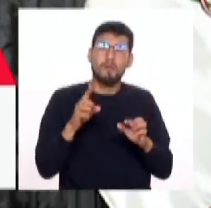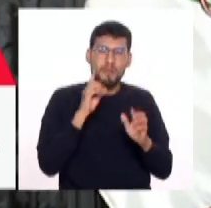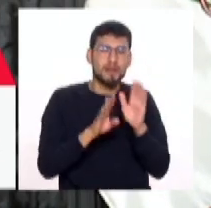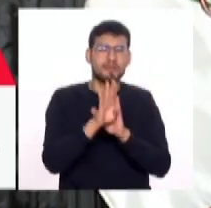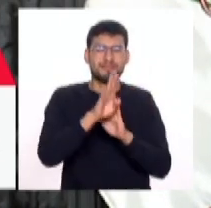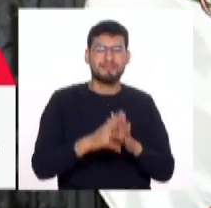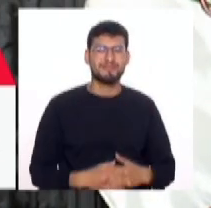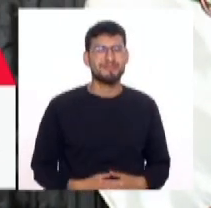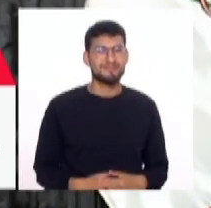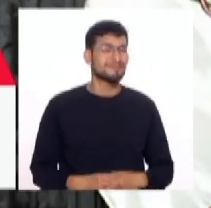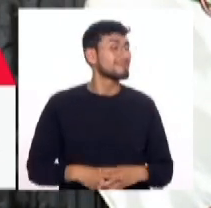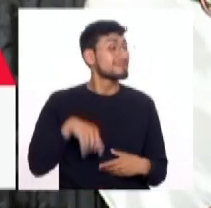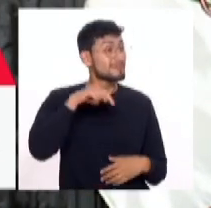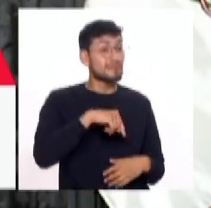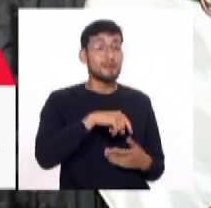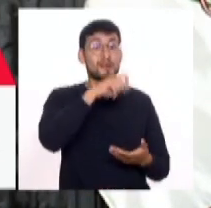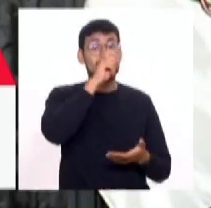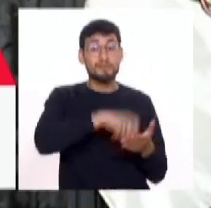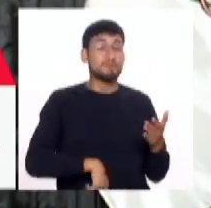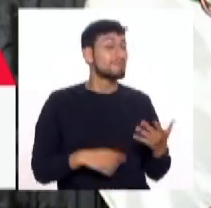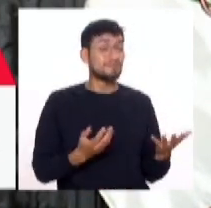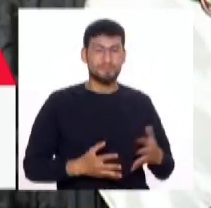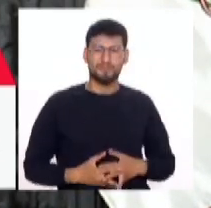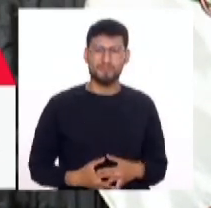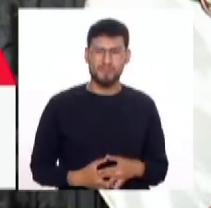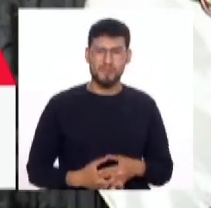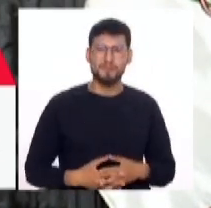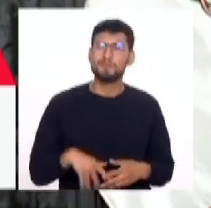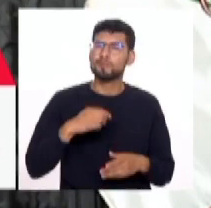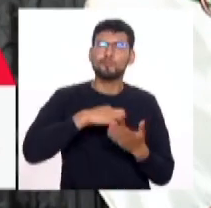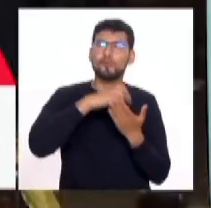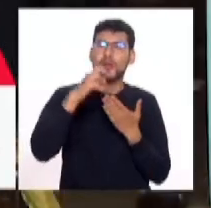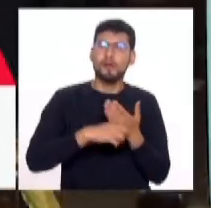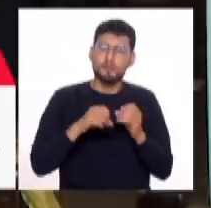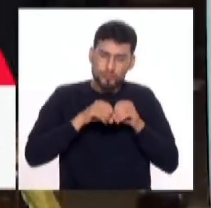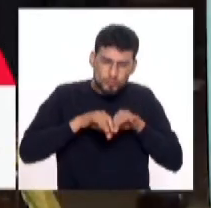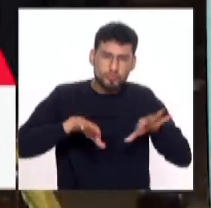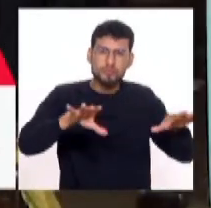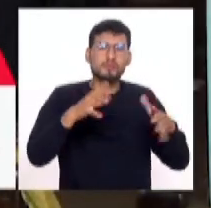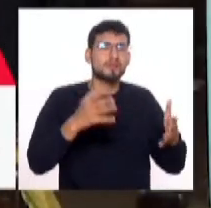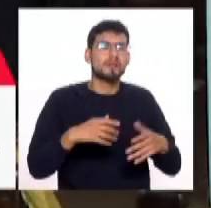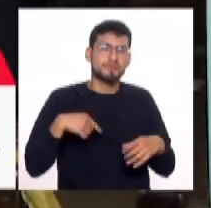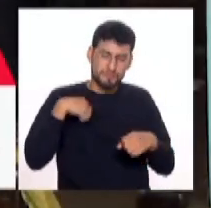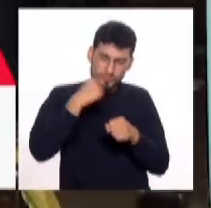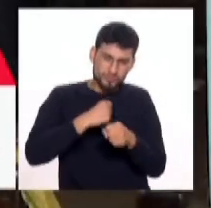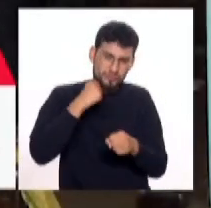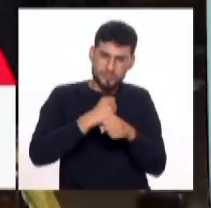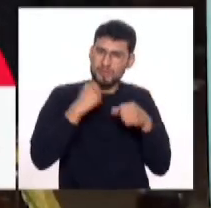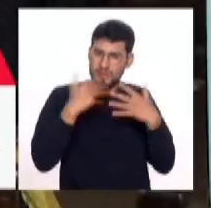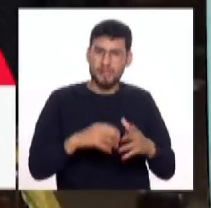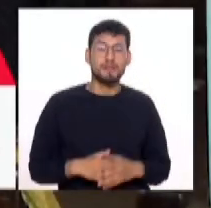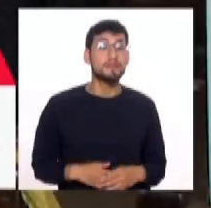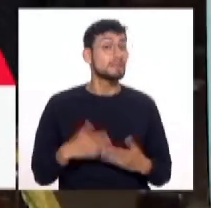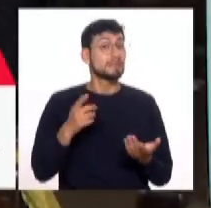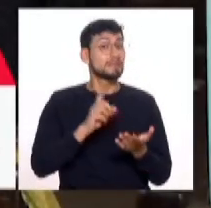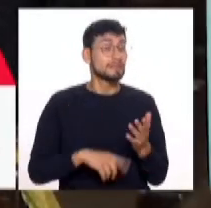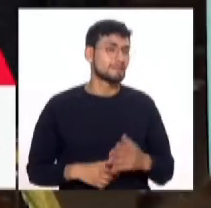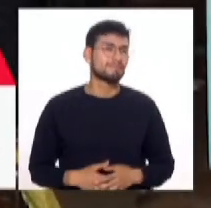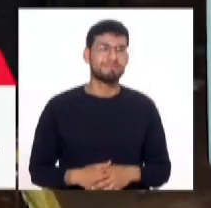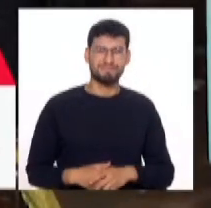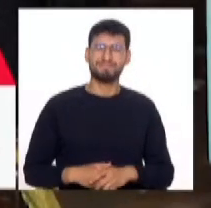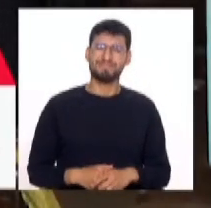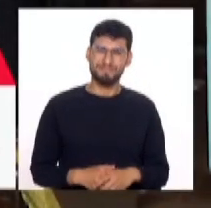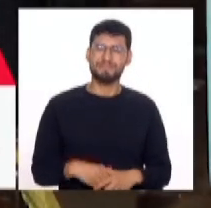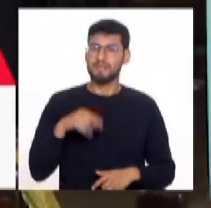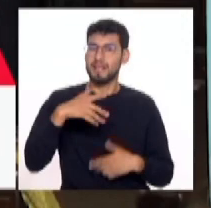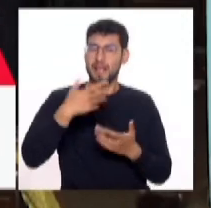desarrollo. Este convenio es parte del programa de masificación que venimos desarrollando y que se suma a